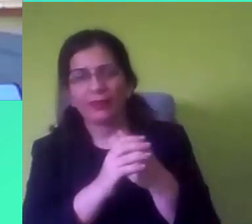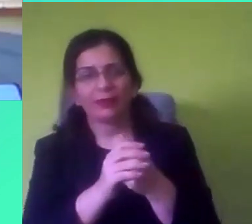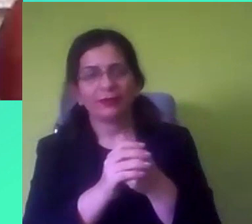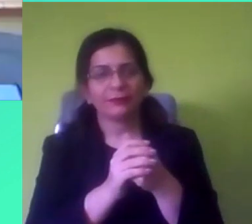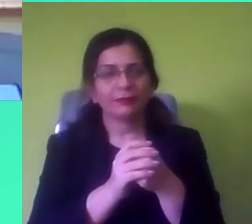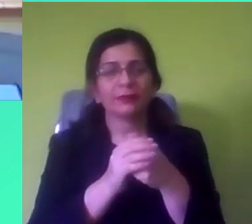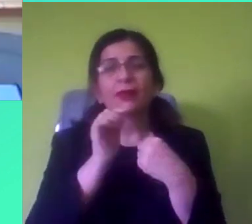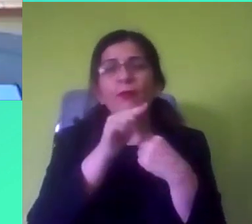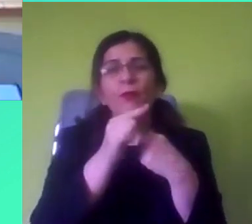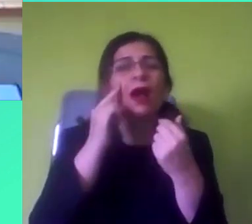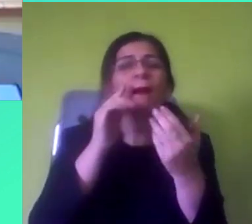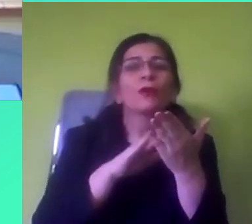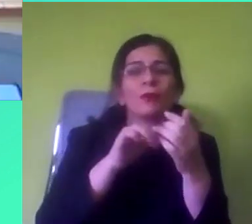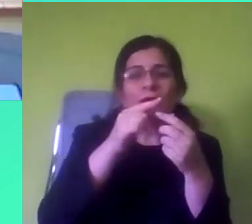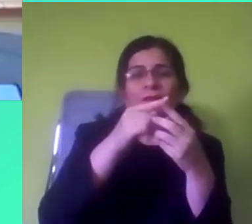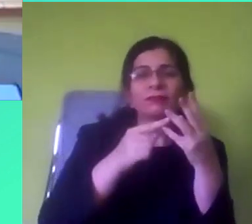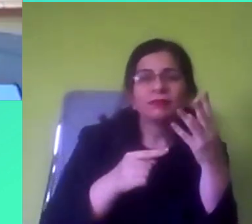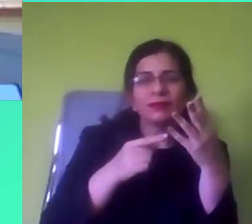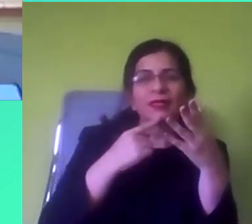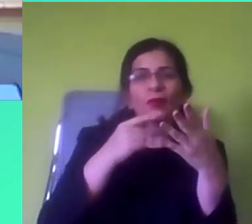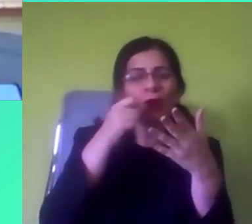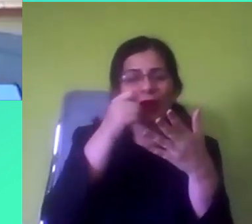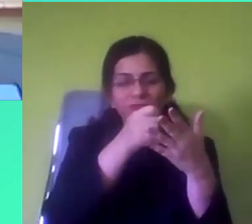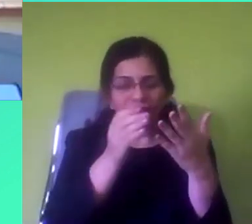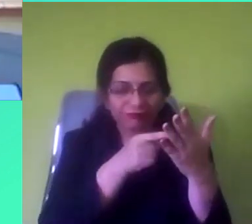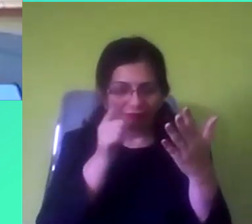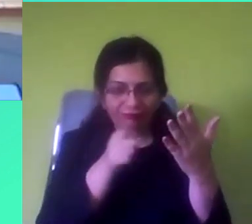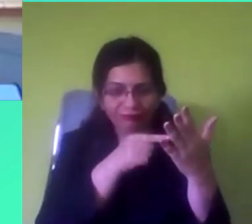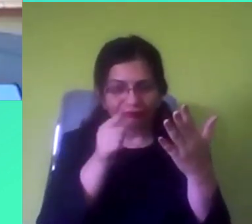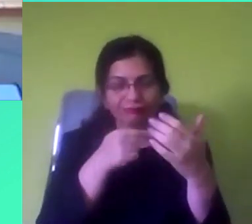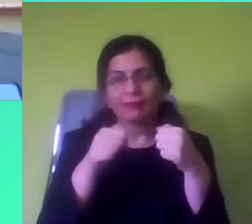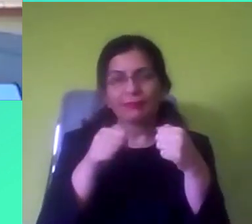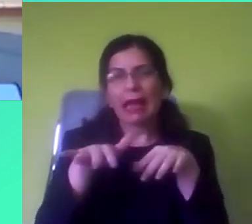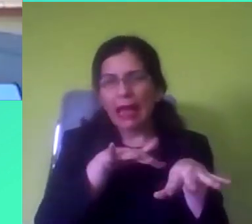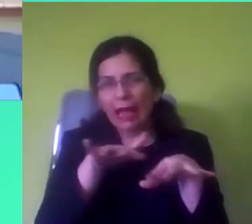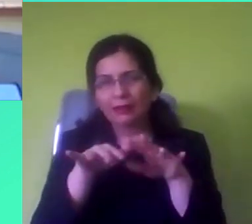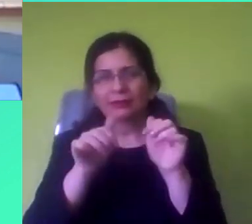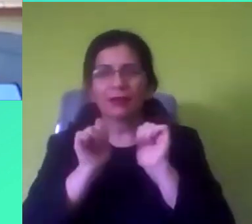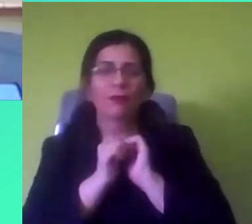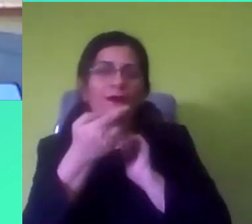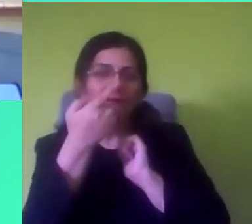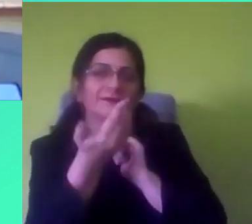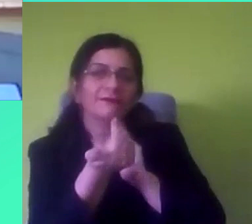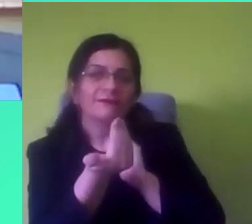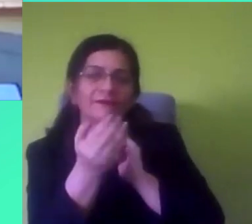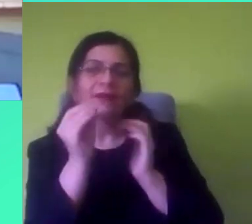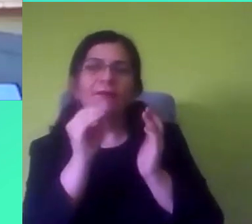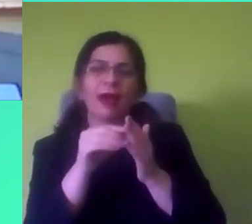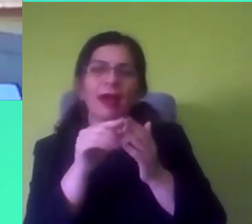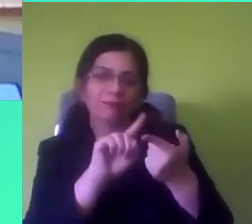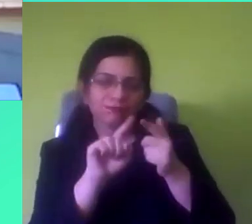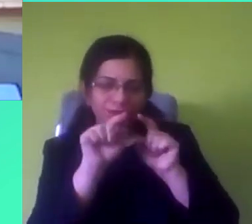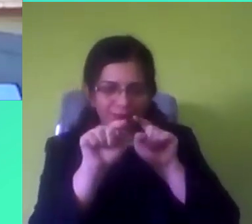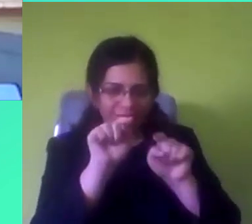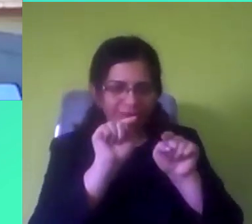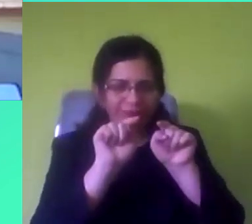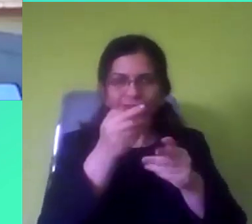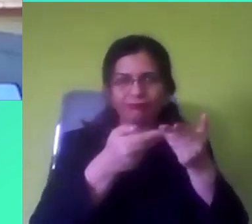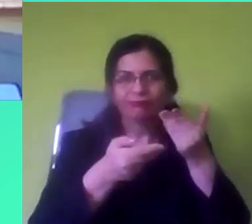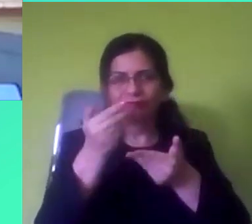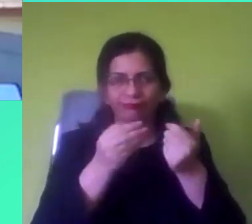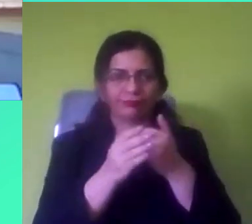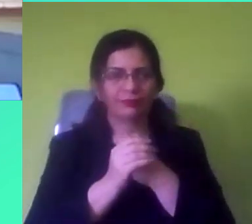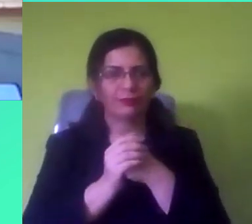propone la misma secuencia didáctica, les propone varias actividades y con otros recursos y demás,